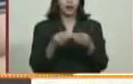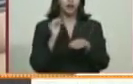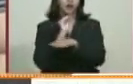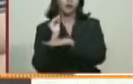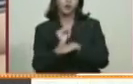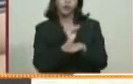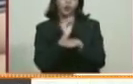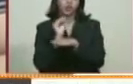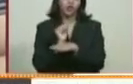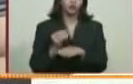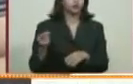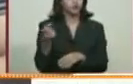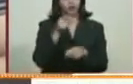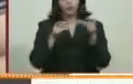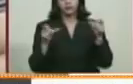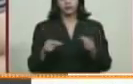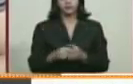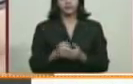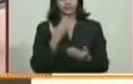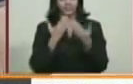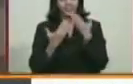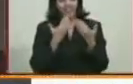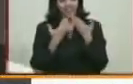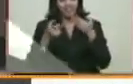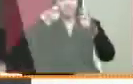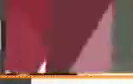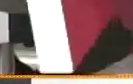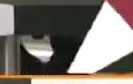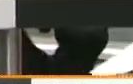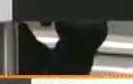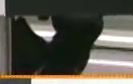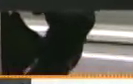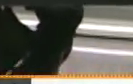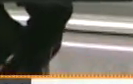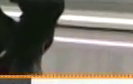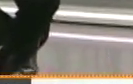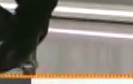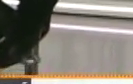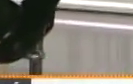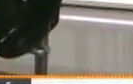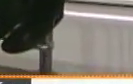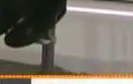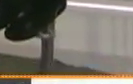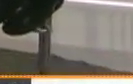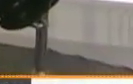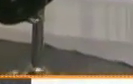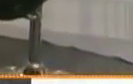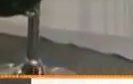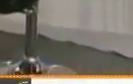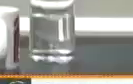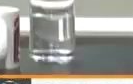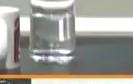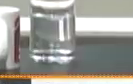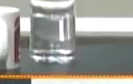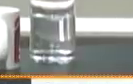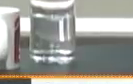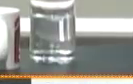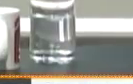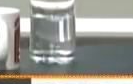para cuidarnos todos. Muchas gracias, fiscal, de verdad. Siempre a tu orden, siempre a tu orden. Nosotros nos despedimos por el día de